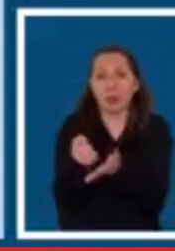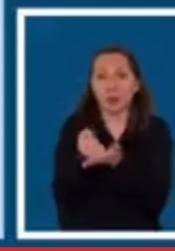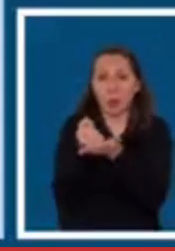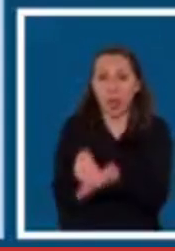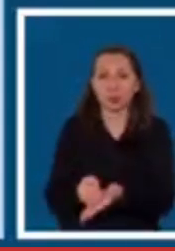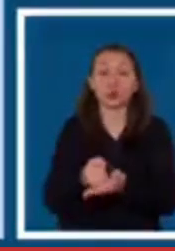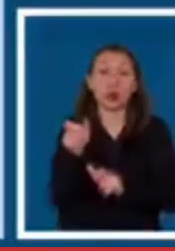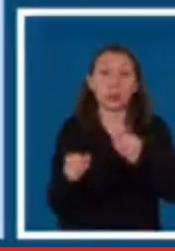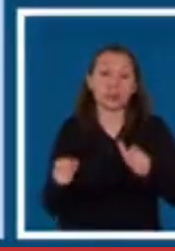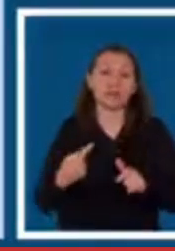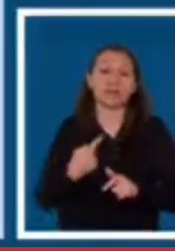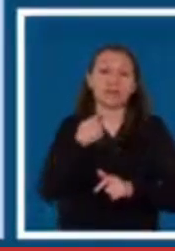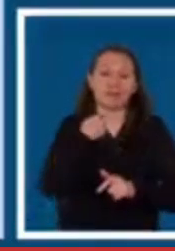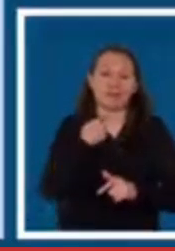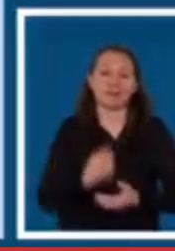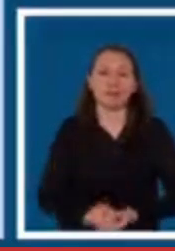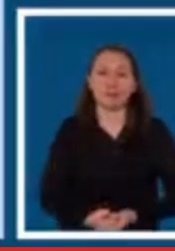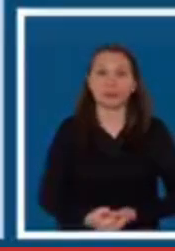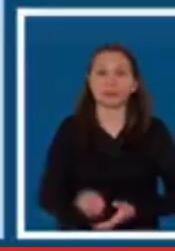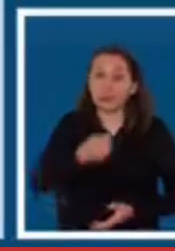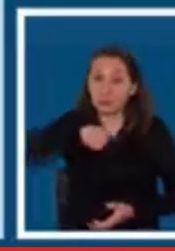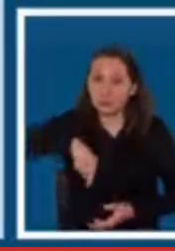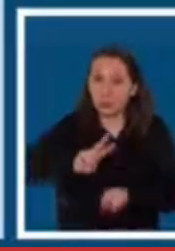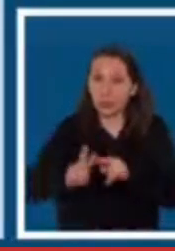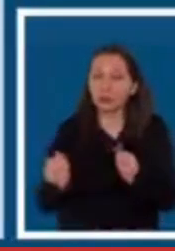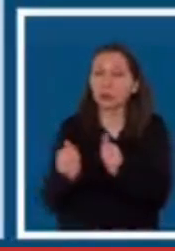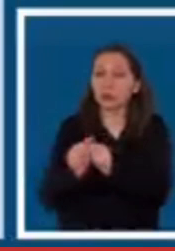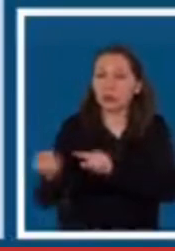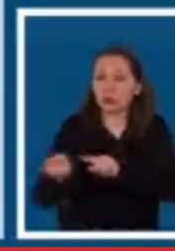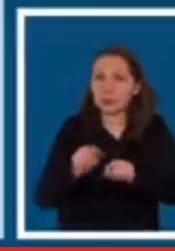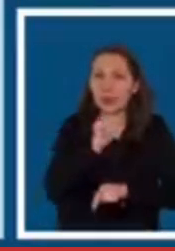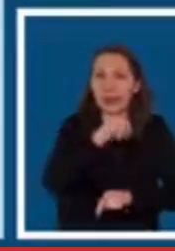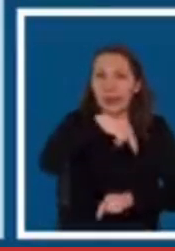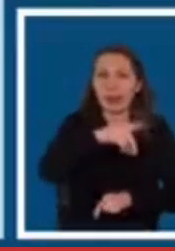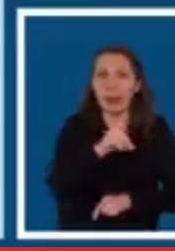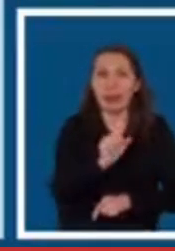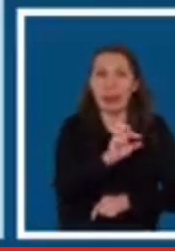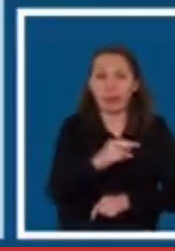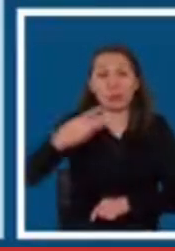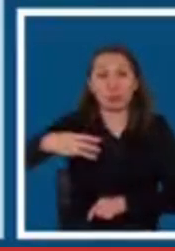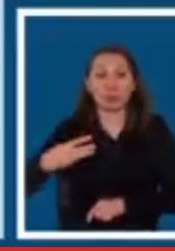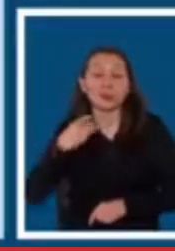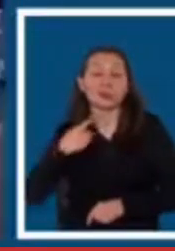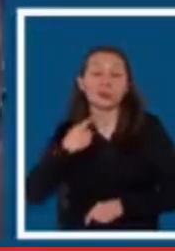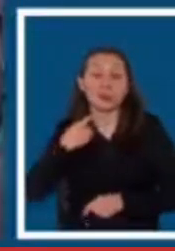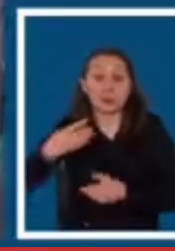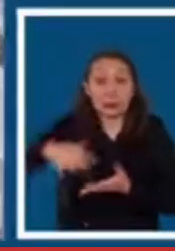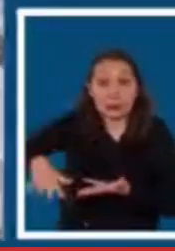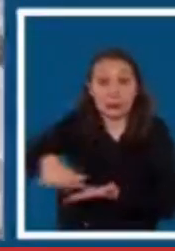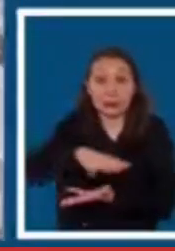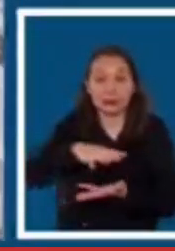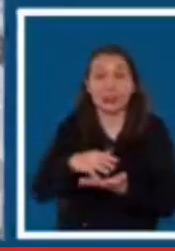para quienes se han visto afectados lo que estamos haciendo en coordinación con indapi con los municipios de las zonas afectadas es justamente realizar